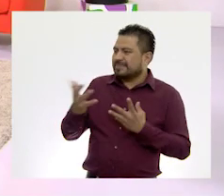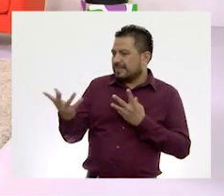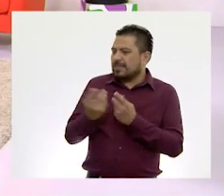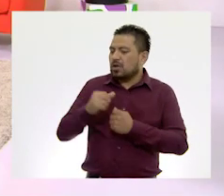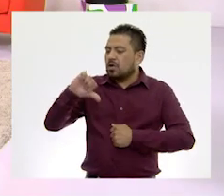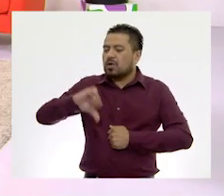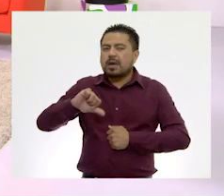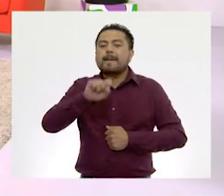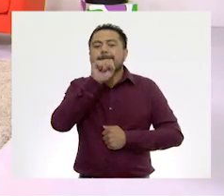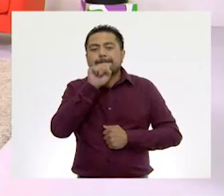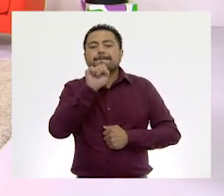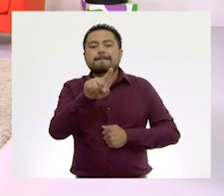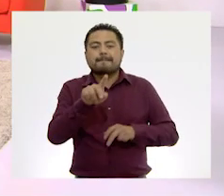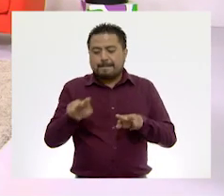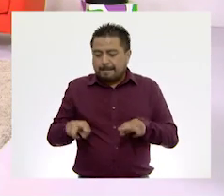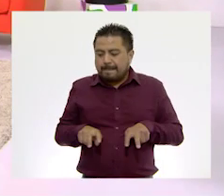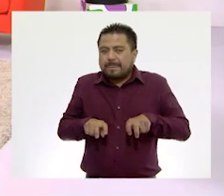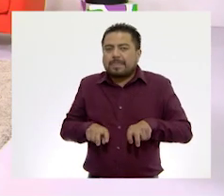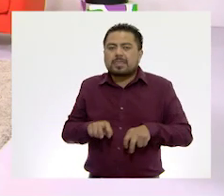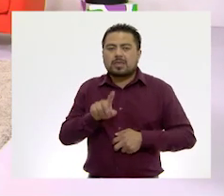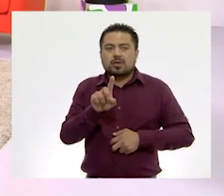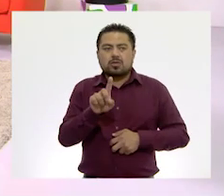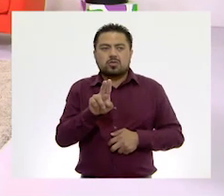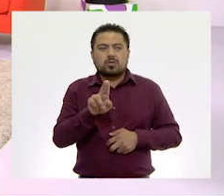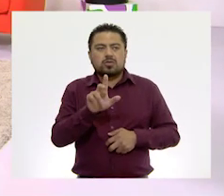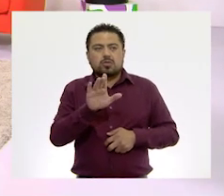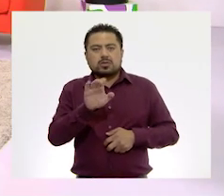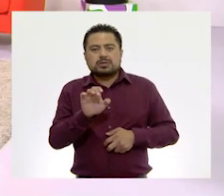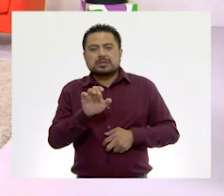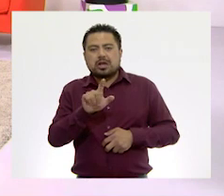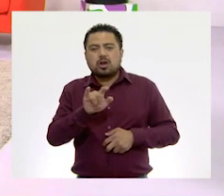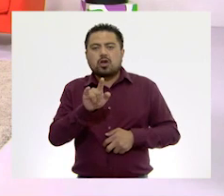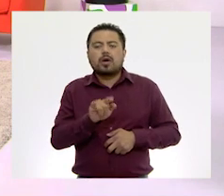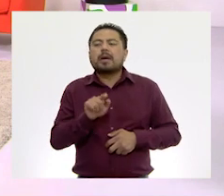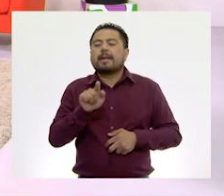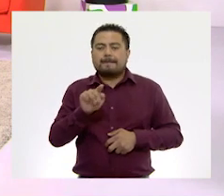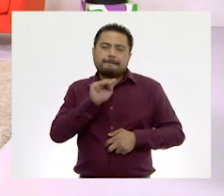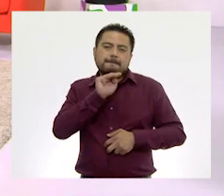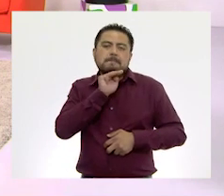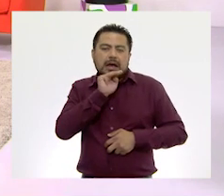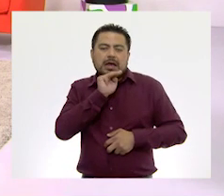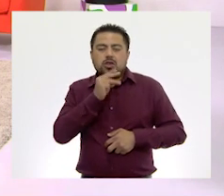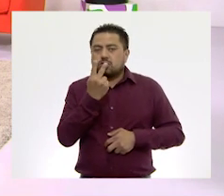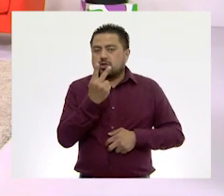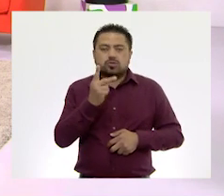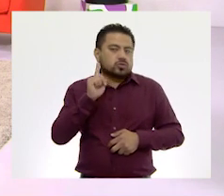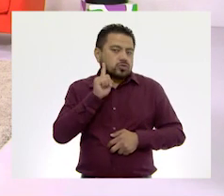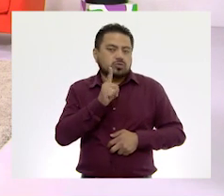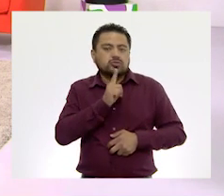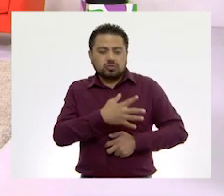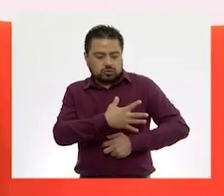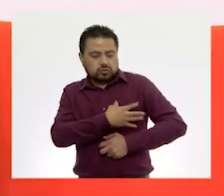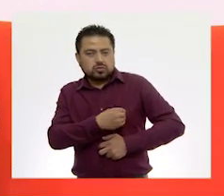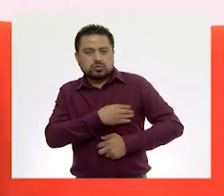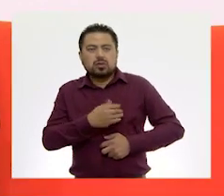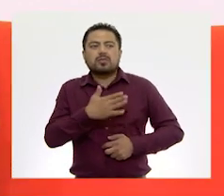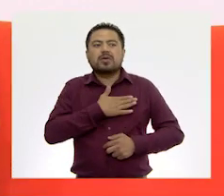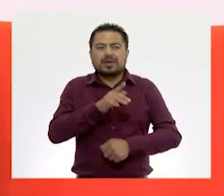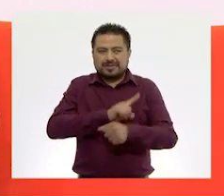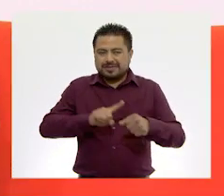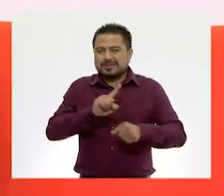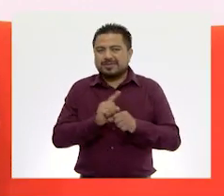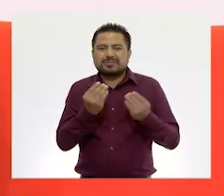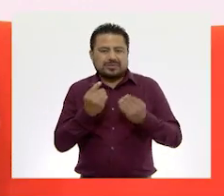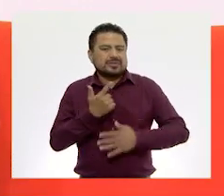Gracias. También está con nosotros Dulce López, que es ama de casa y madre de dos niñas sordas. Sí, buenos días, mucho